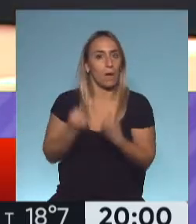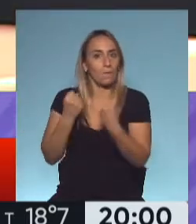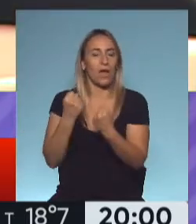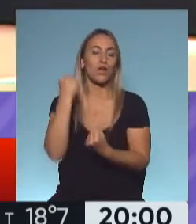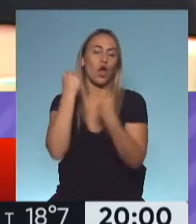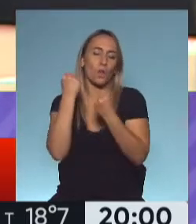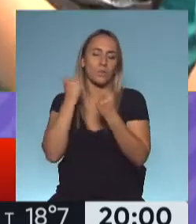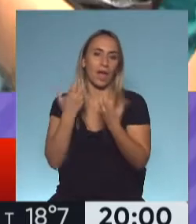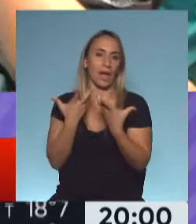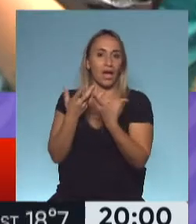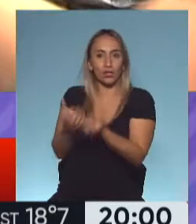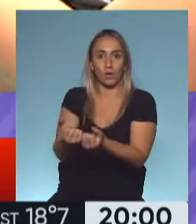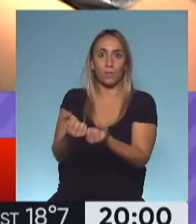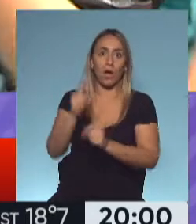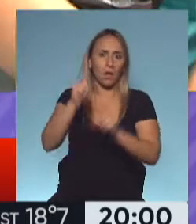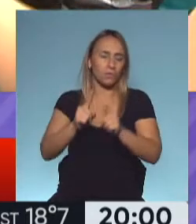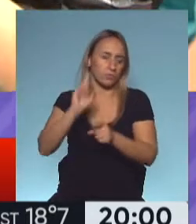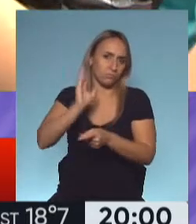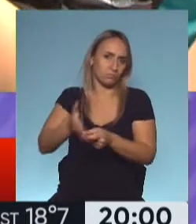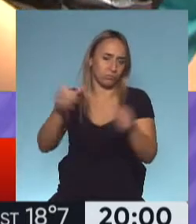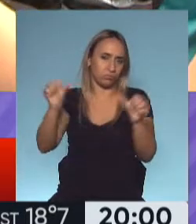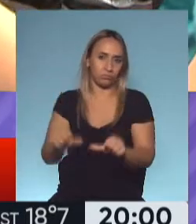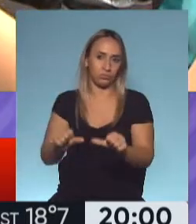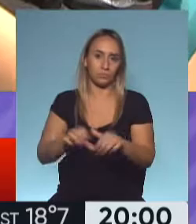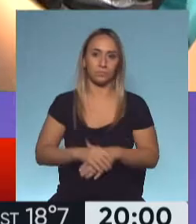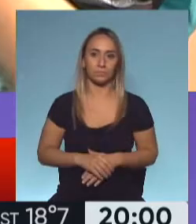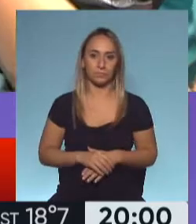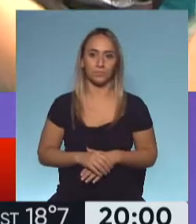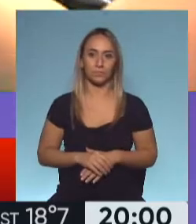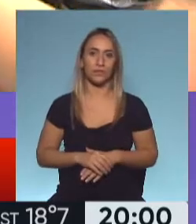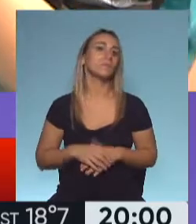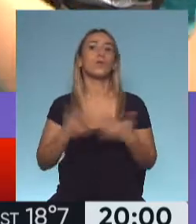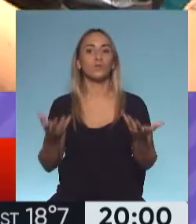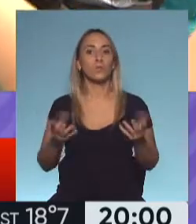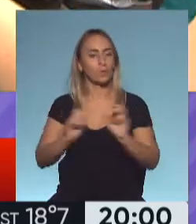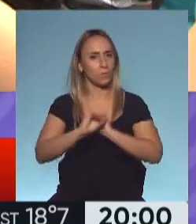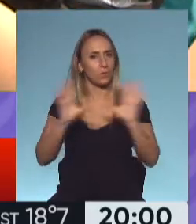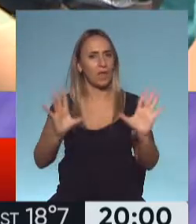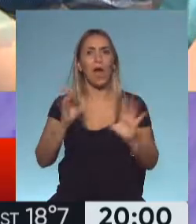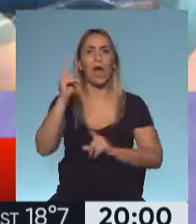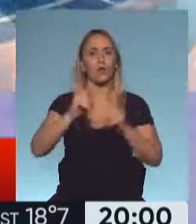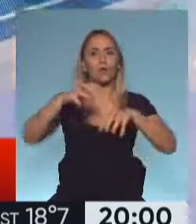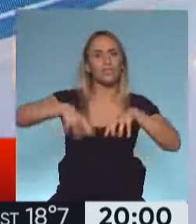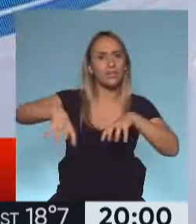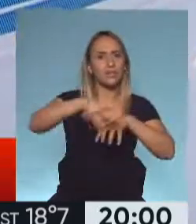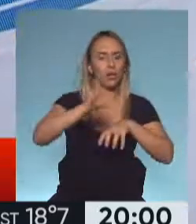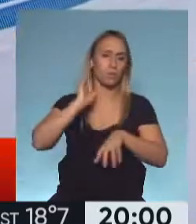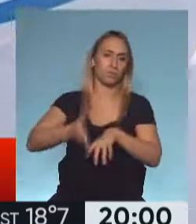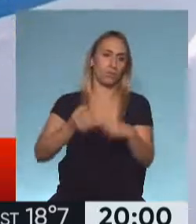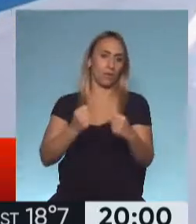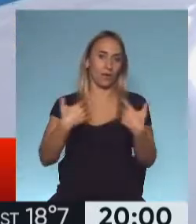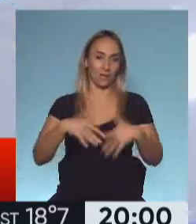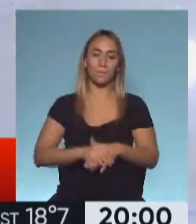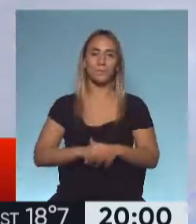sectores que están más golpeados, más castigados. Sí, está clarísimo que hay sectores que son más golpeados que otros. Empezamos con las preguntas que nos